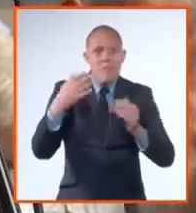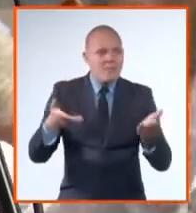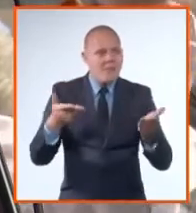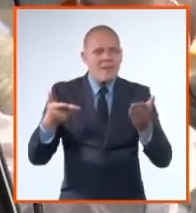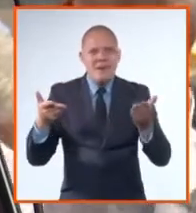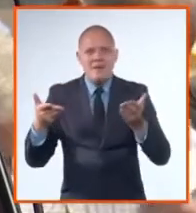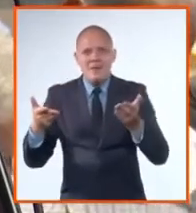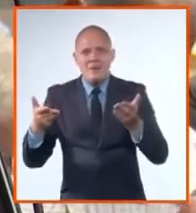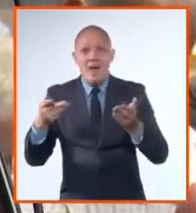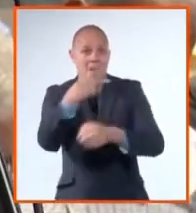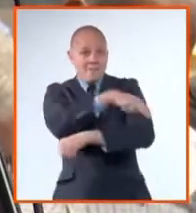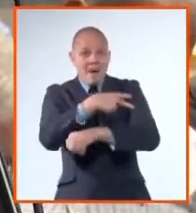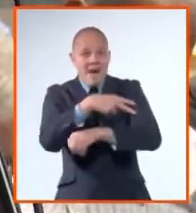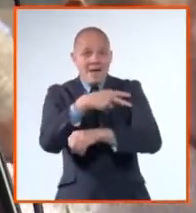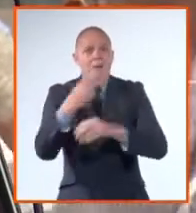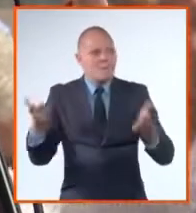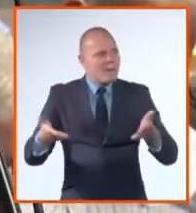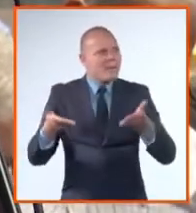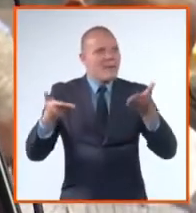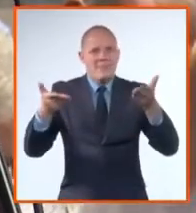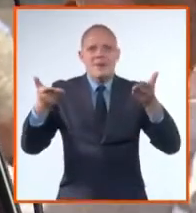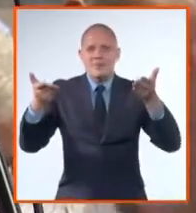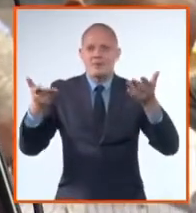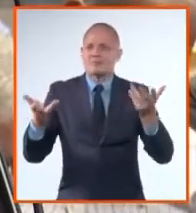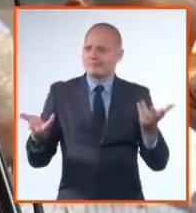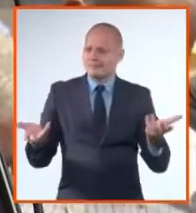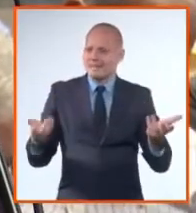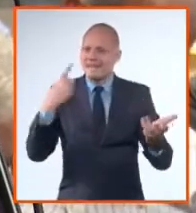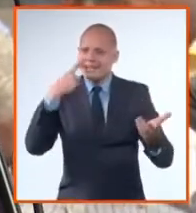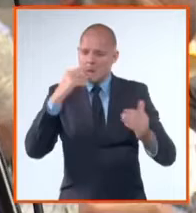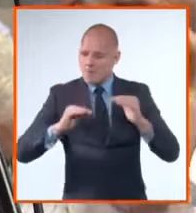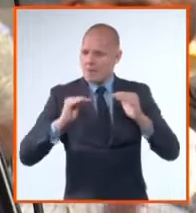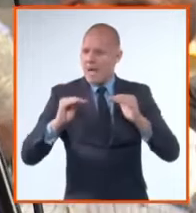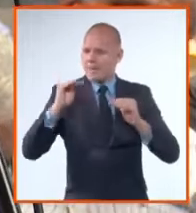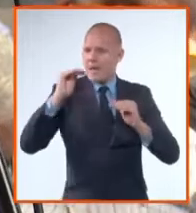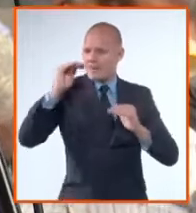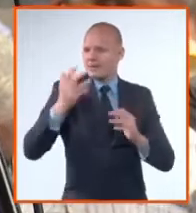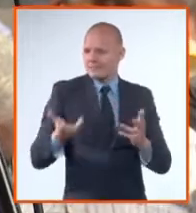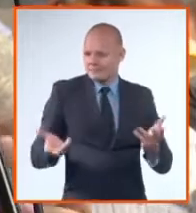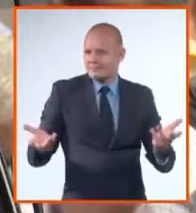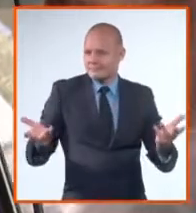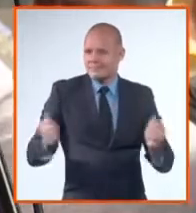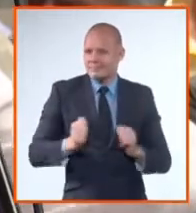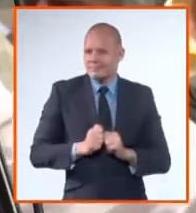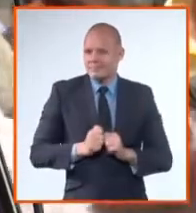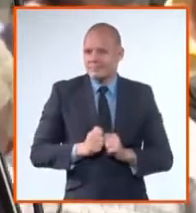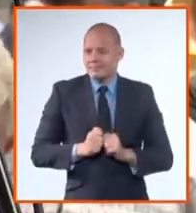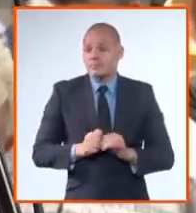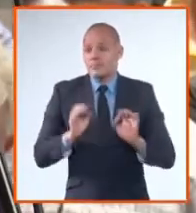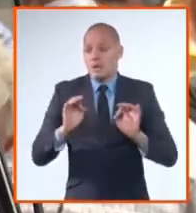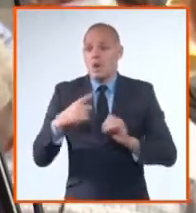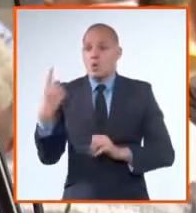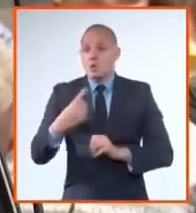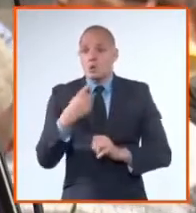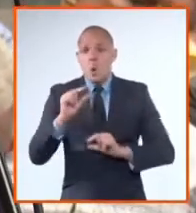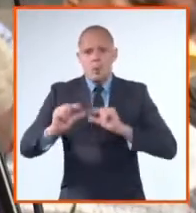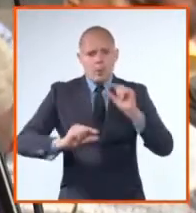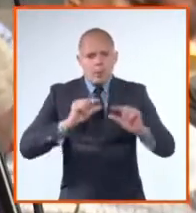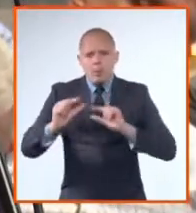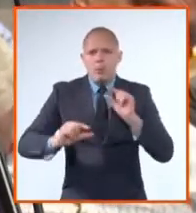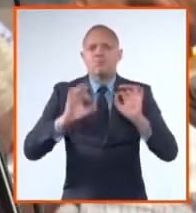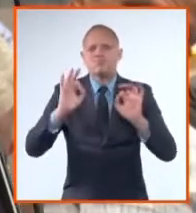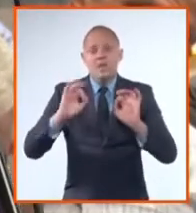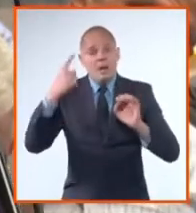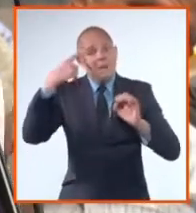pensamiento y cómo la Academia de Ciencias, desde sus filiales provinciales, en articulación con el CISM y las universidades y con la conducción de los gobiernos, promueve estos